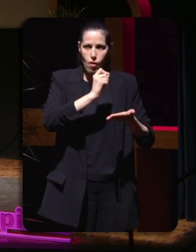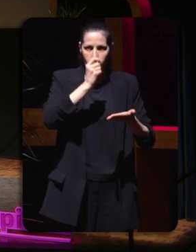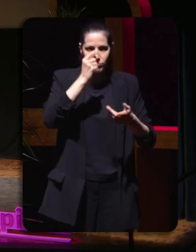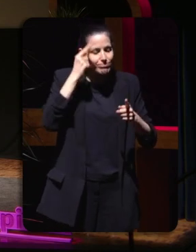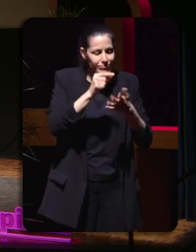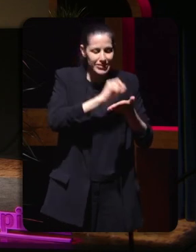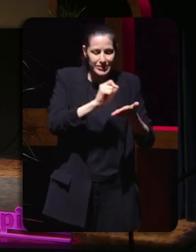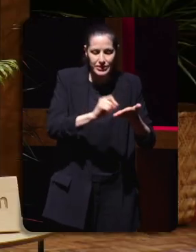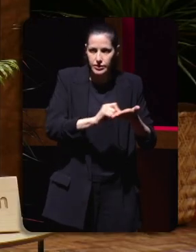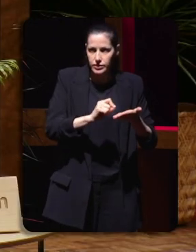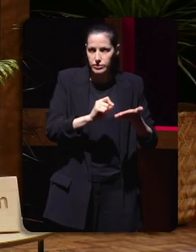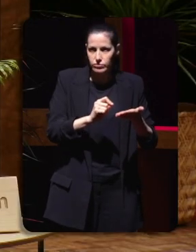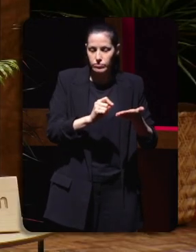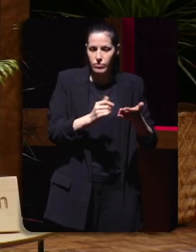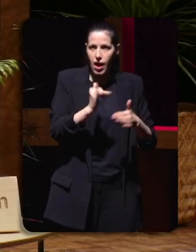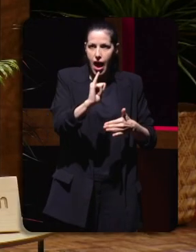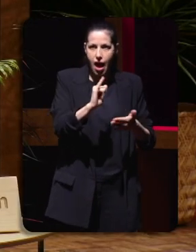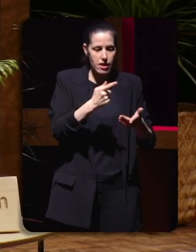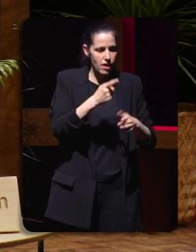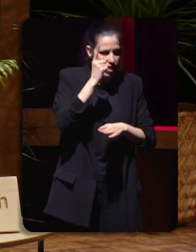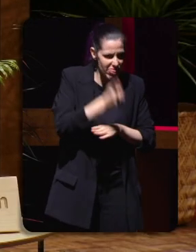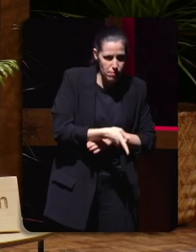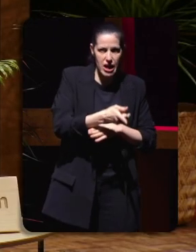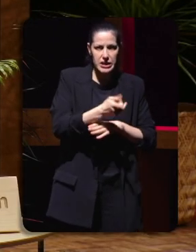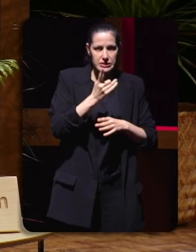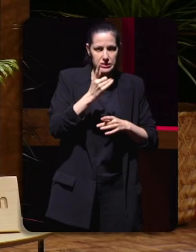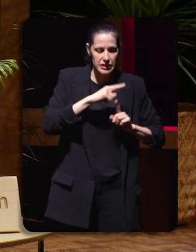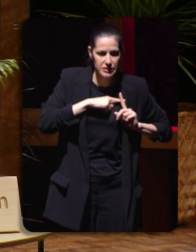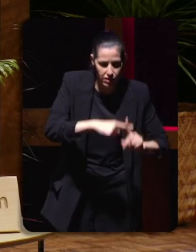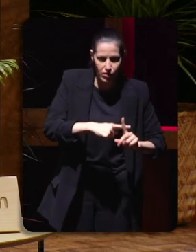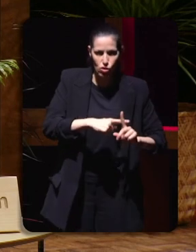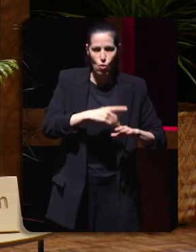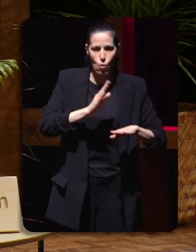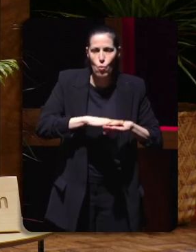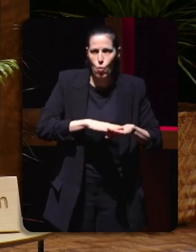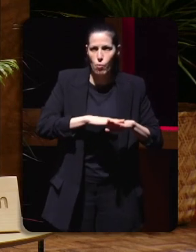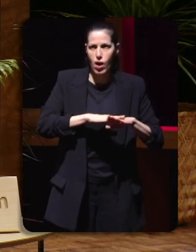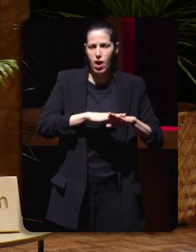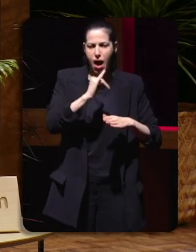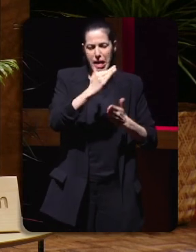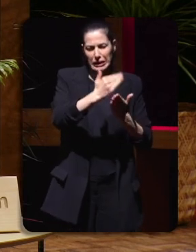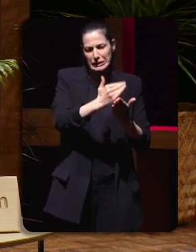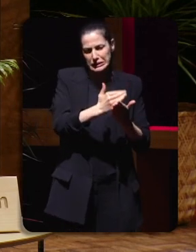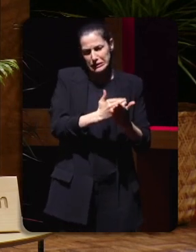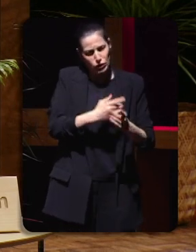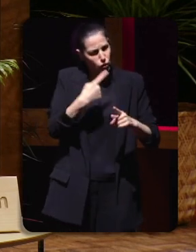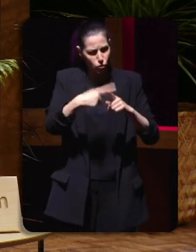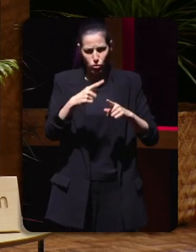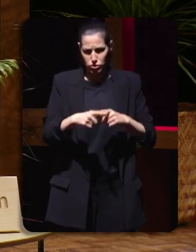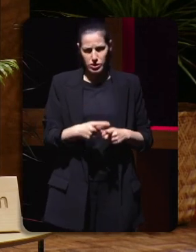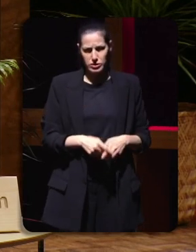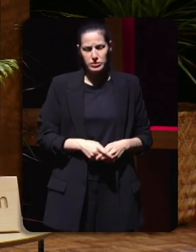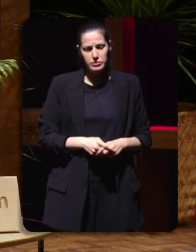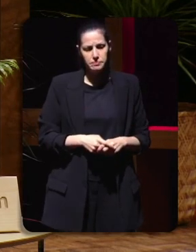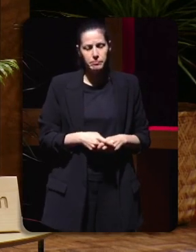comunes de obligaciones de deberes de sacrificios de culpas que bueno vamos a ir quizás